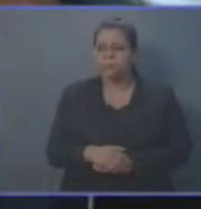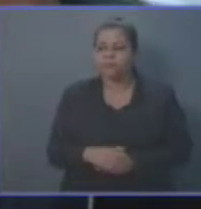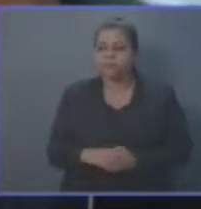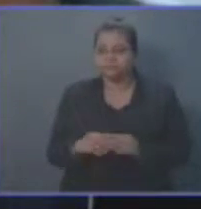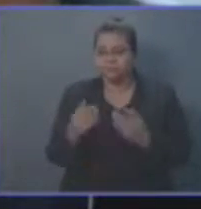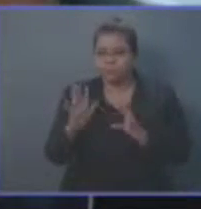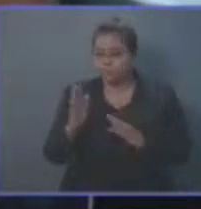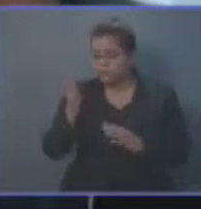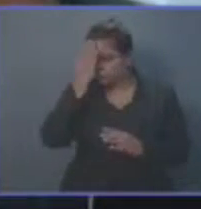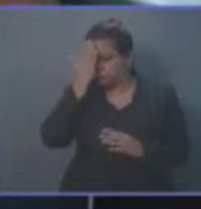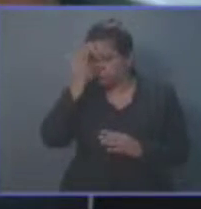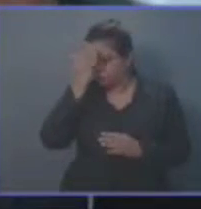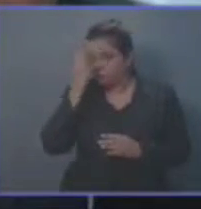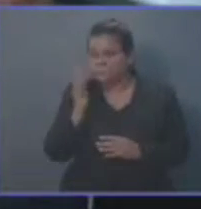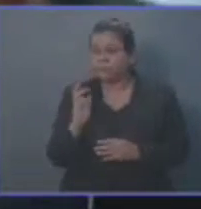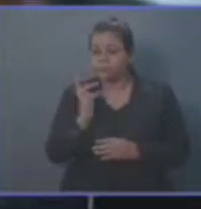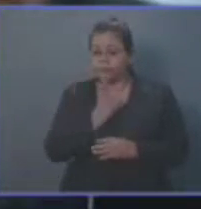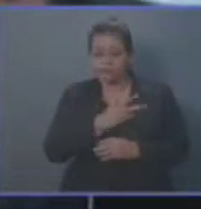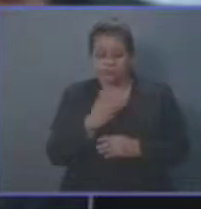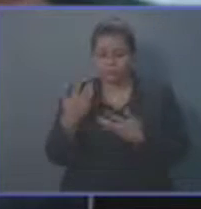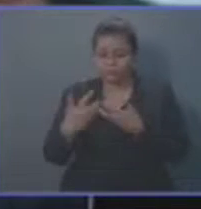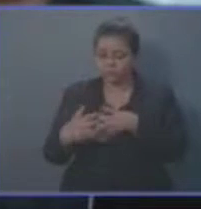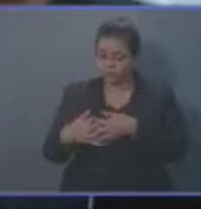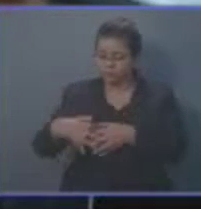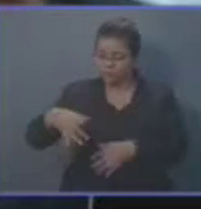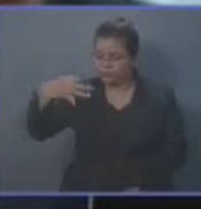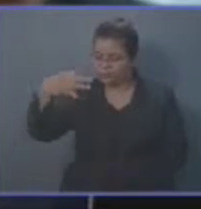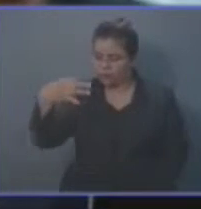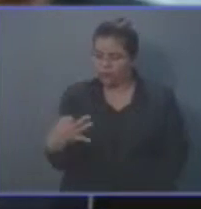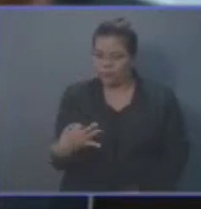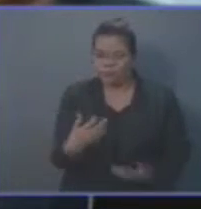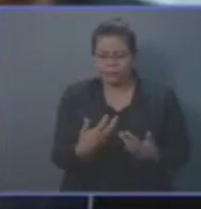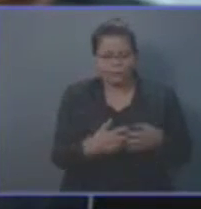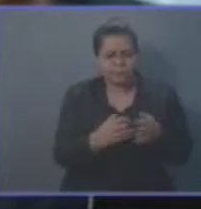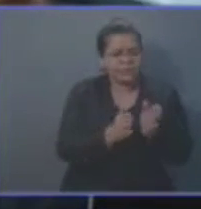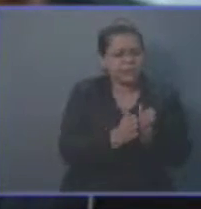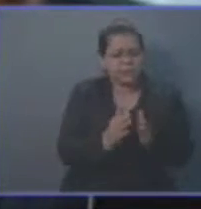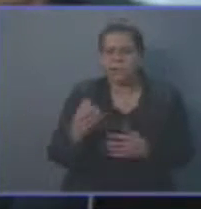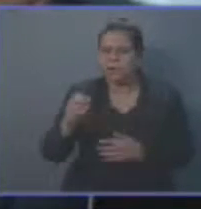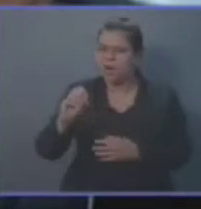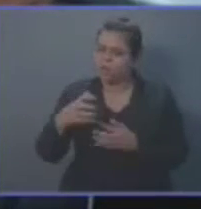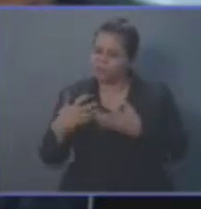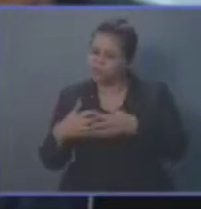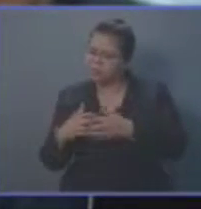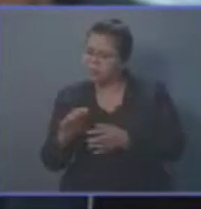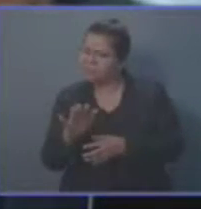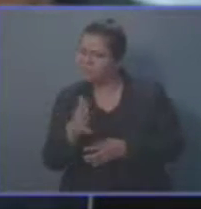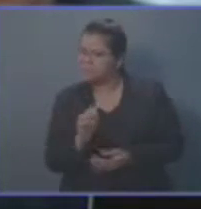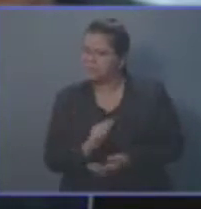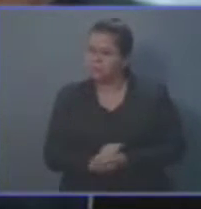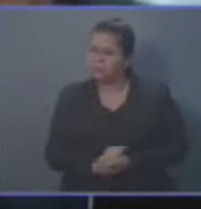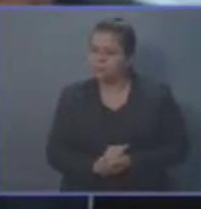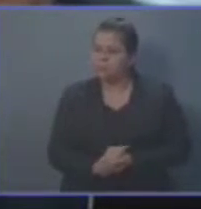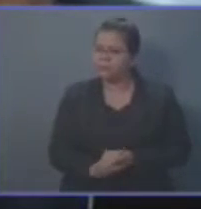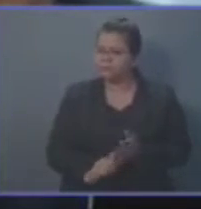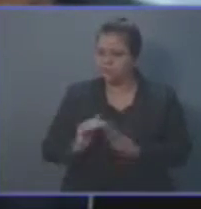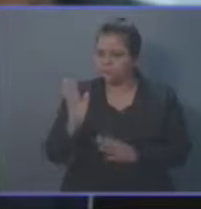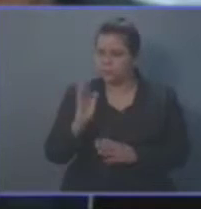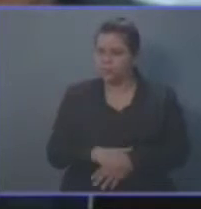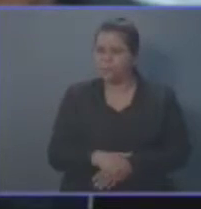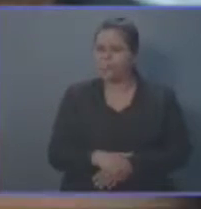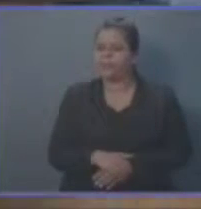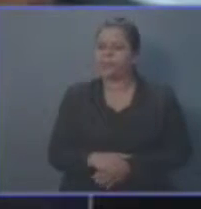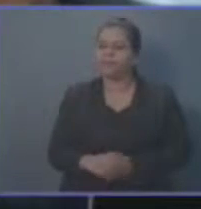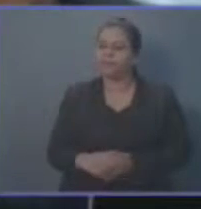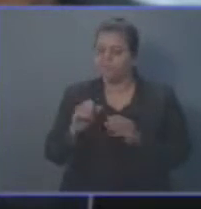saben que formalizar una empresa pequeña o mediana es entrar en un calvario